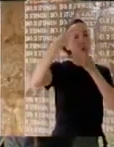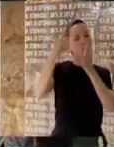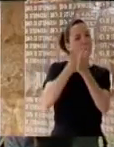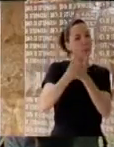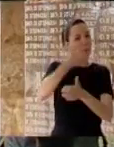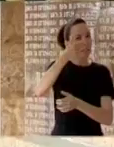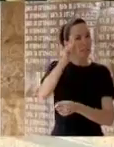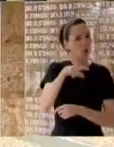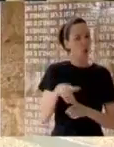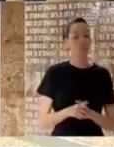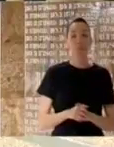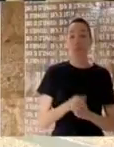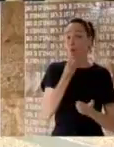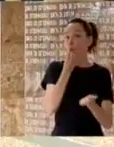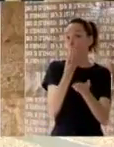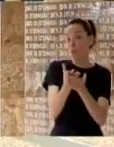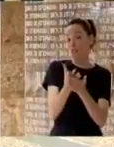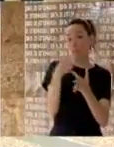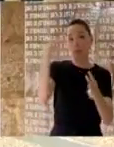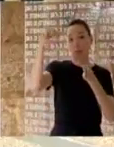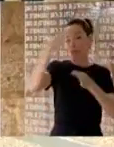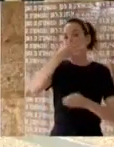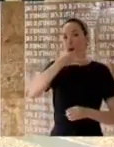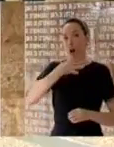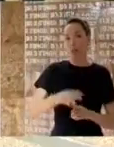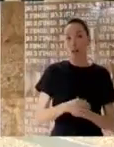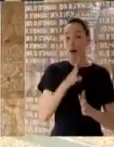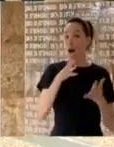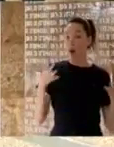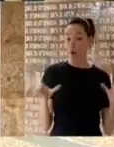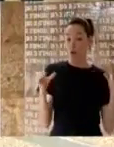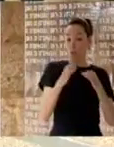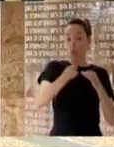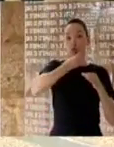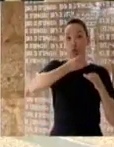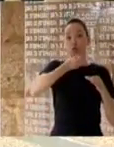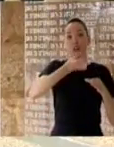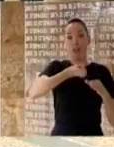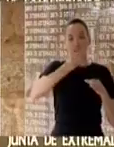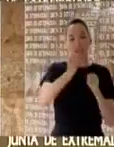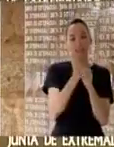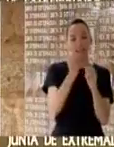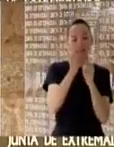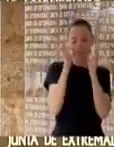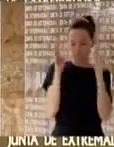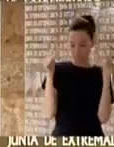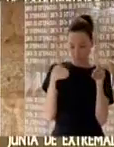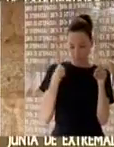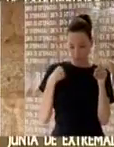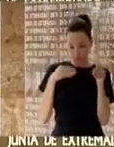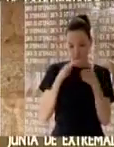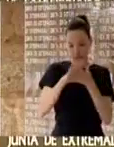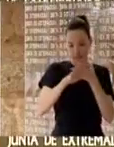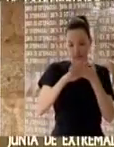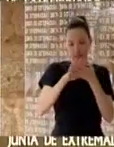La propuesta es bien sencilla. Estamos ahora mismo trabajando precisamente desde el Grupo Parlamentario Socialista para ponerla negro